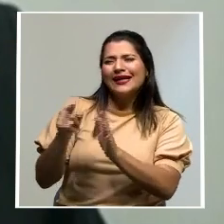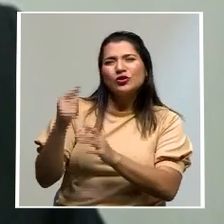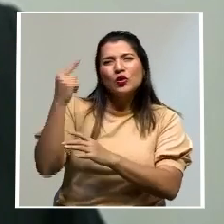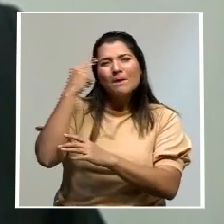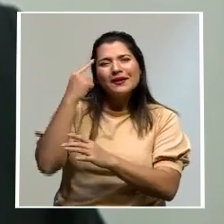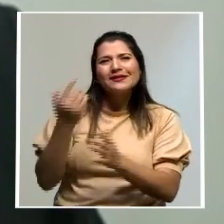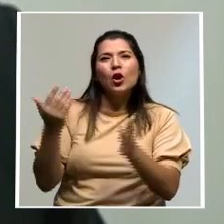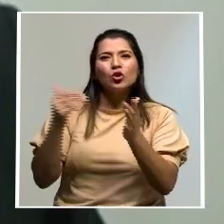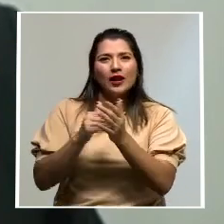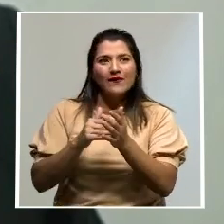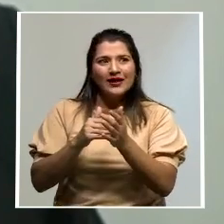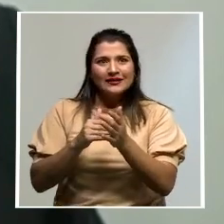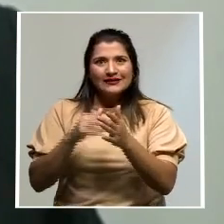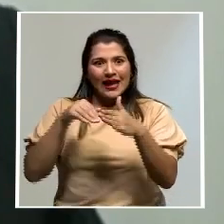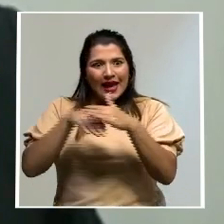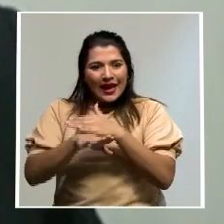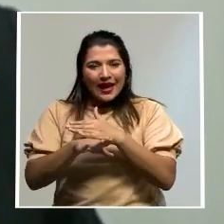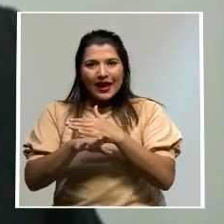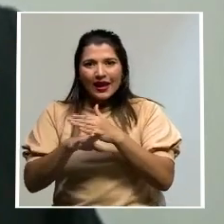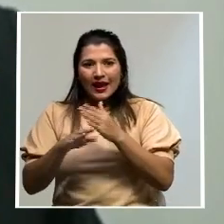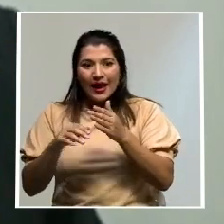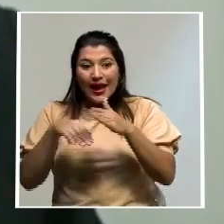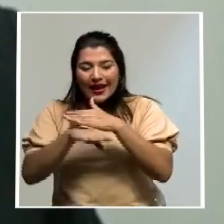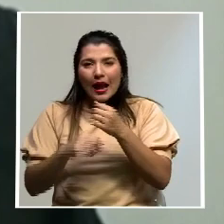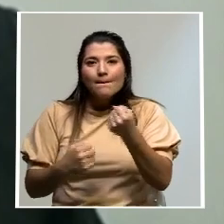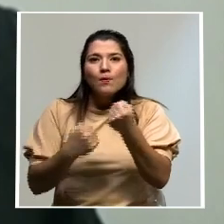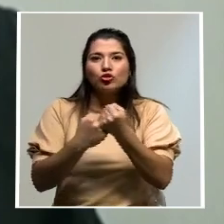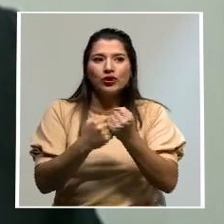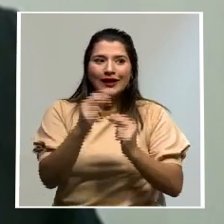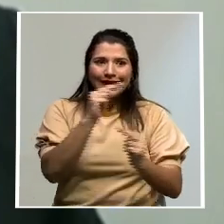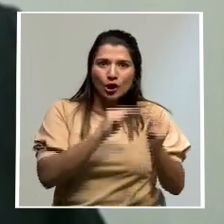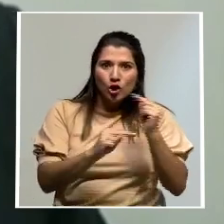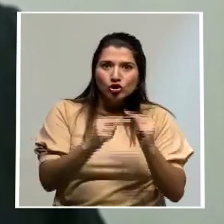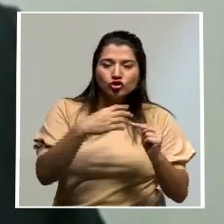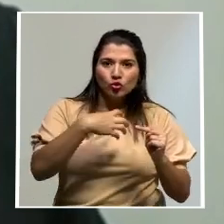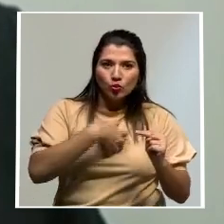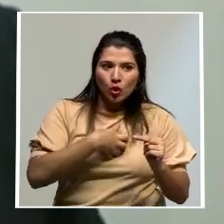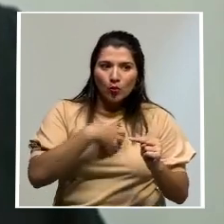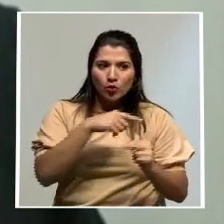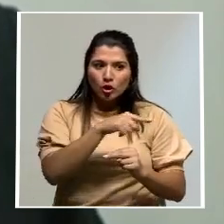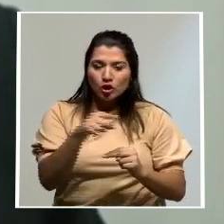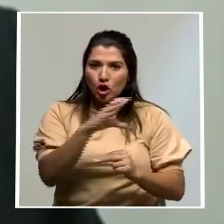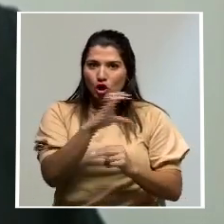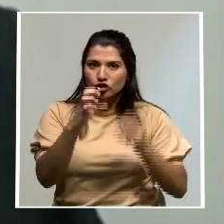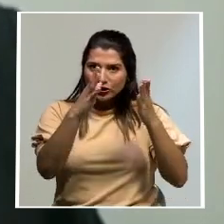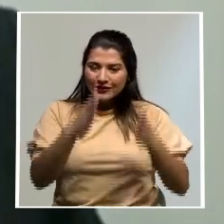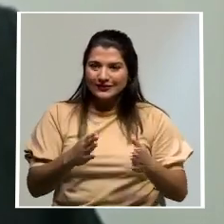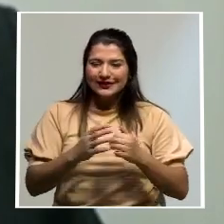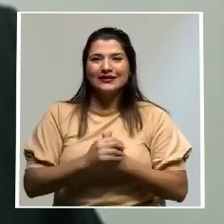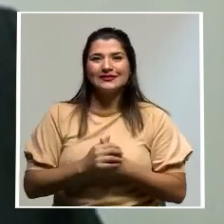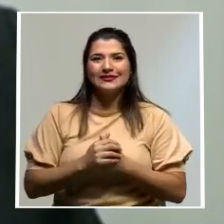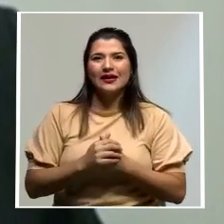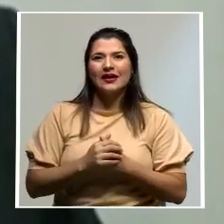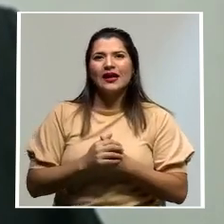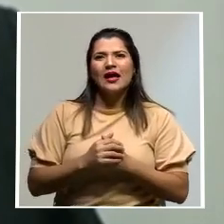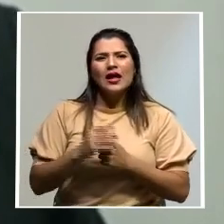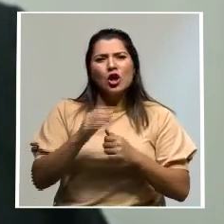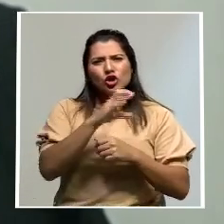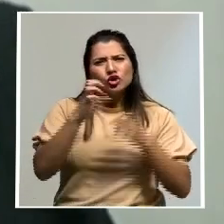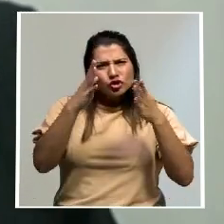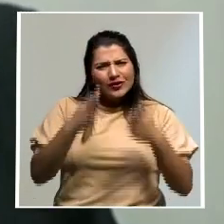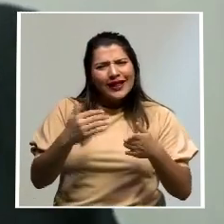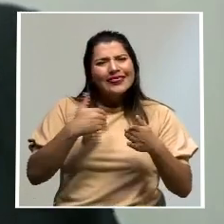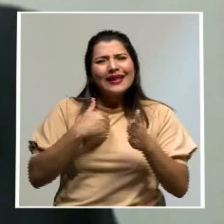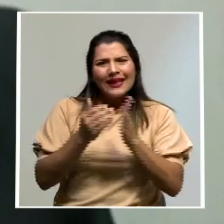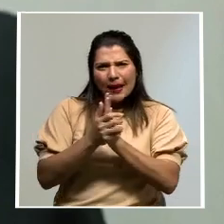esos emprendimientos que hoy los costarricenses están desarrollando ante la necesidad de trabajar. El costarricense está demostrando, Ernesto, hoy que tiene capacidad de emprendimiento, pero no